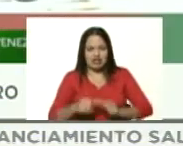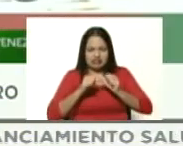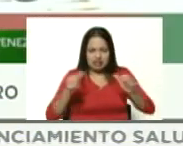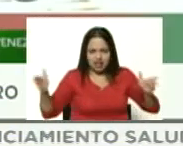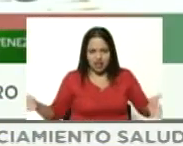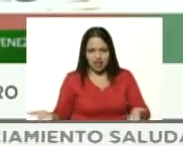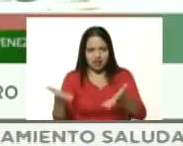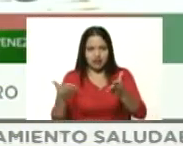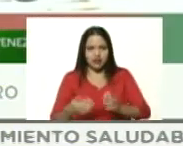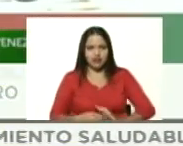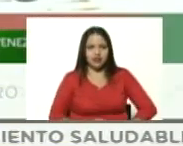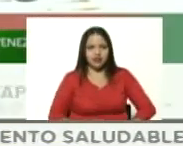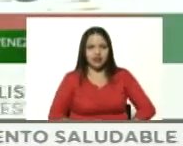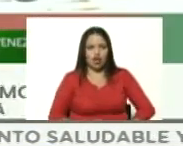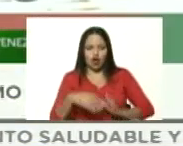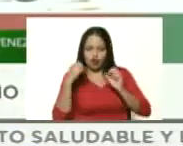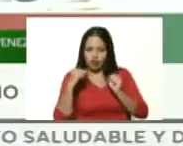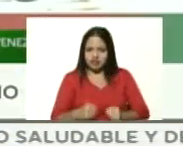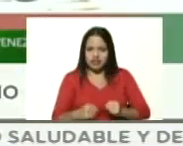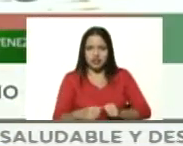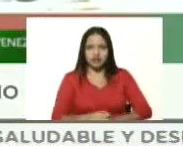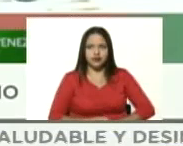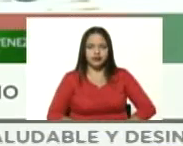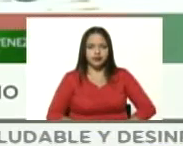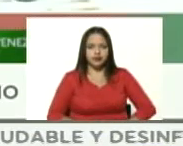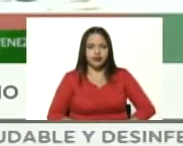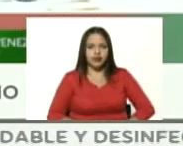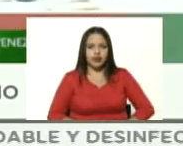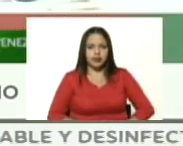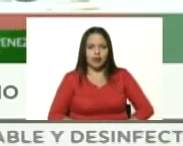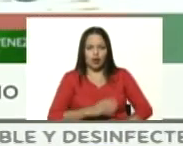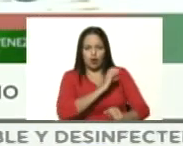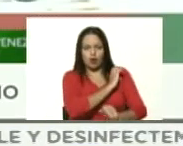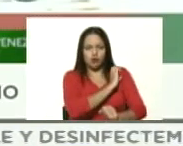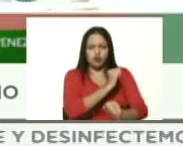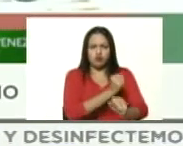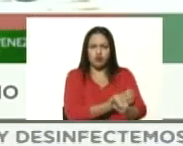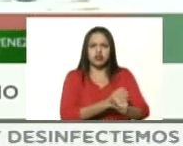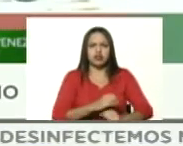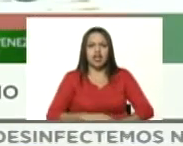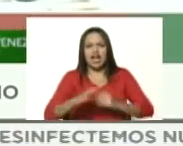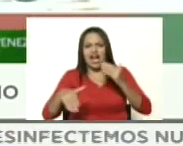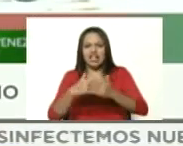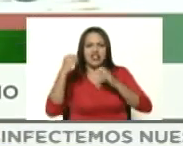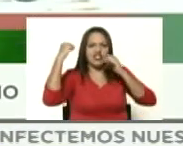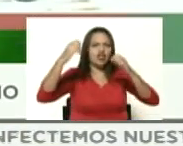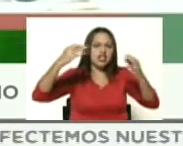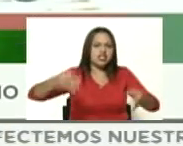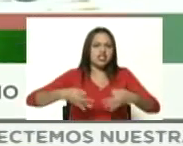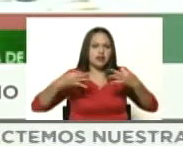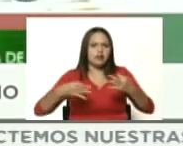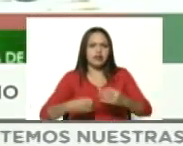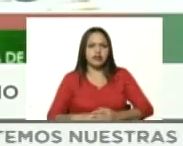adelante con firmeza, con valentía. ¡Hasta la victoria siempre!